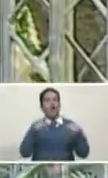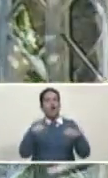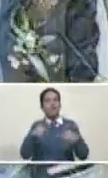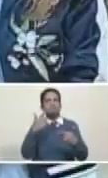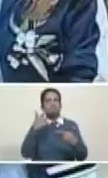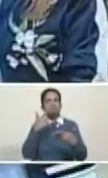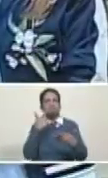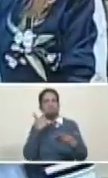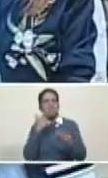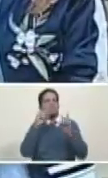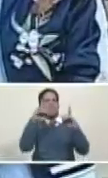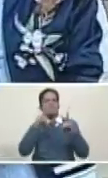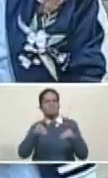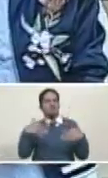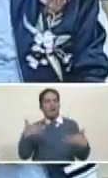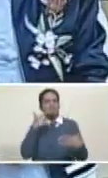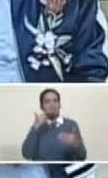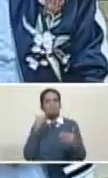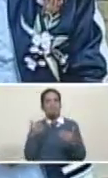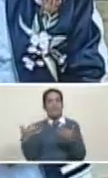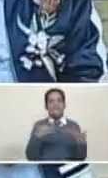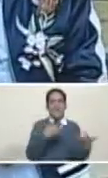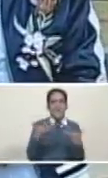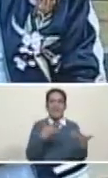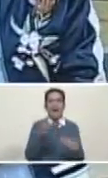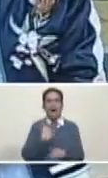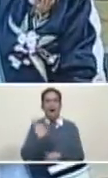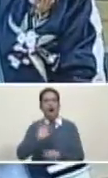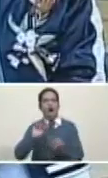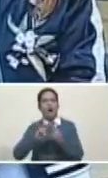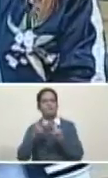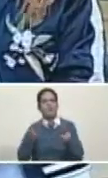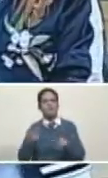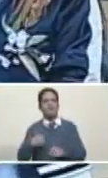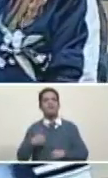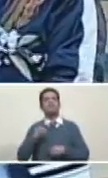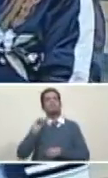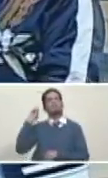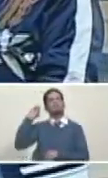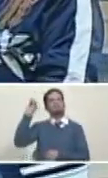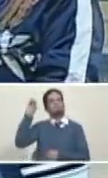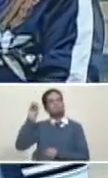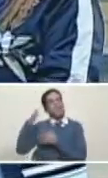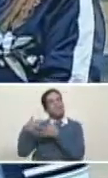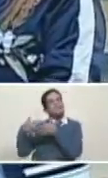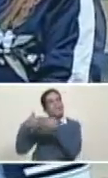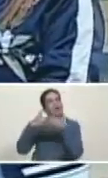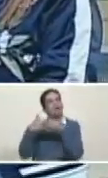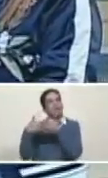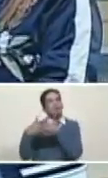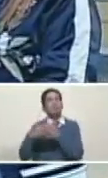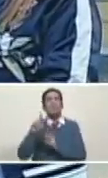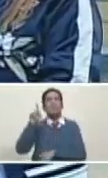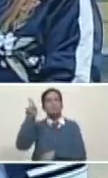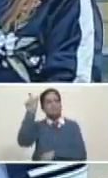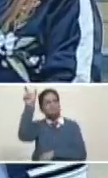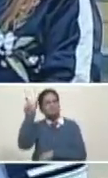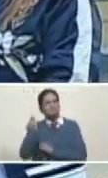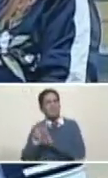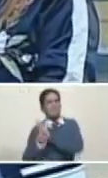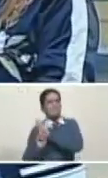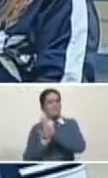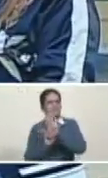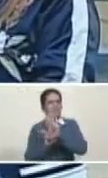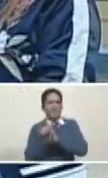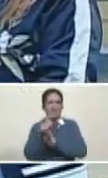la guerra y la paz. Le digo al pueblo de Estados Unidos, vuestros representantes de Washington